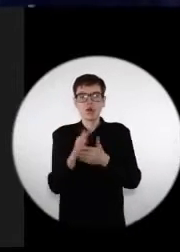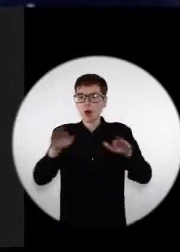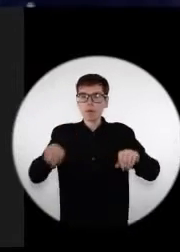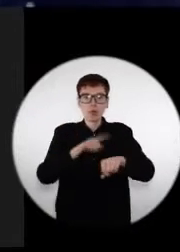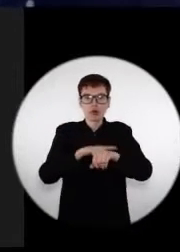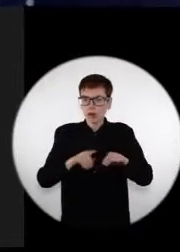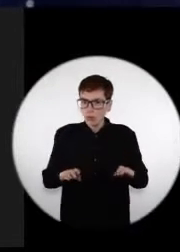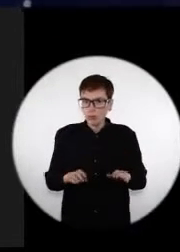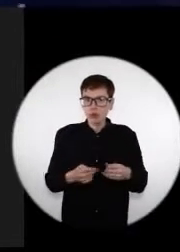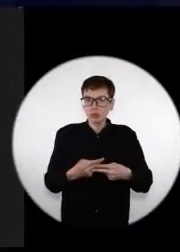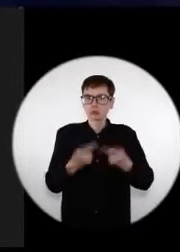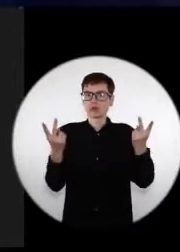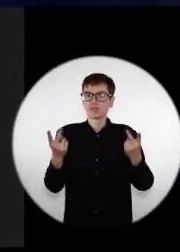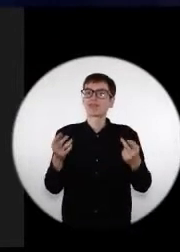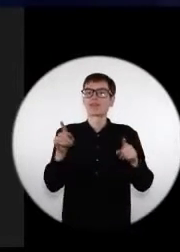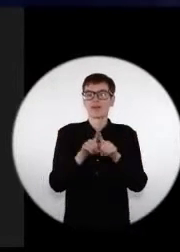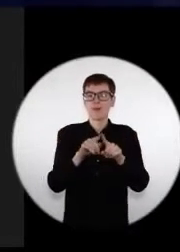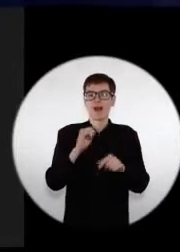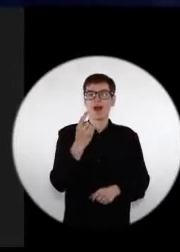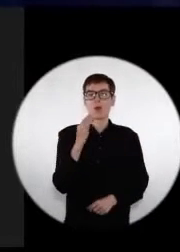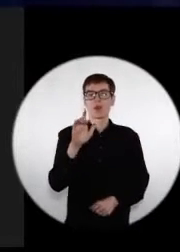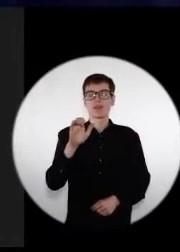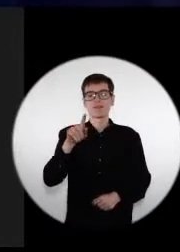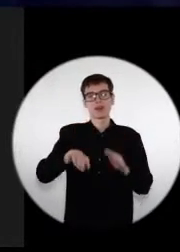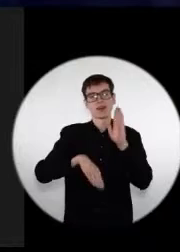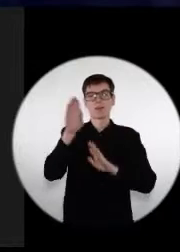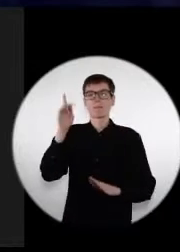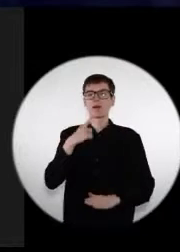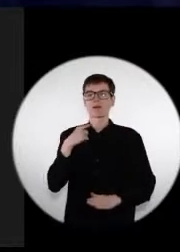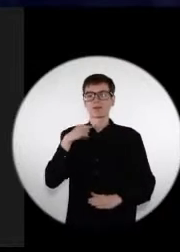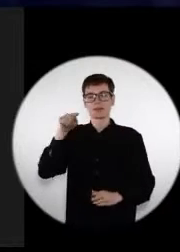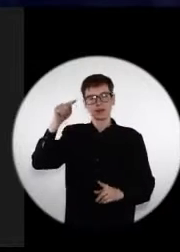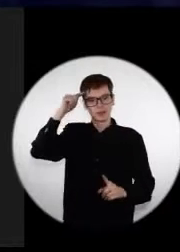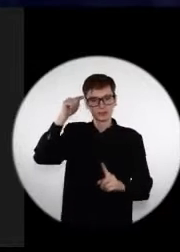que las sacan en papel y en audio del libro al mismo tiempo